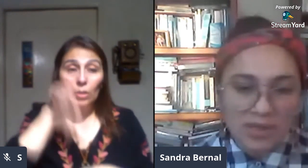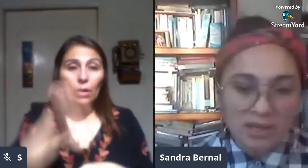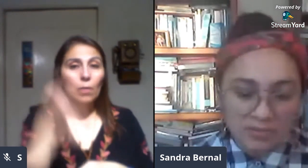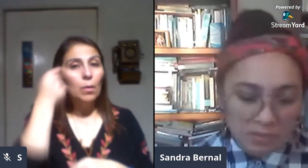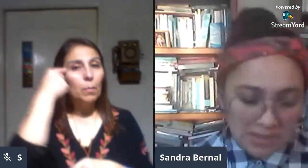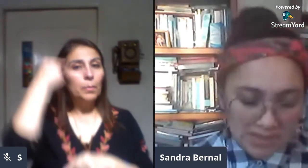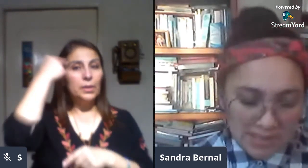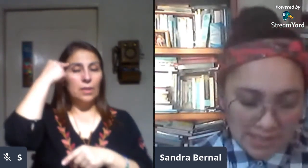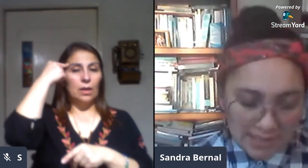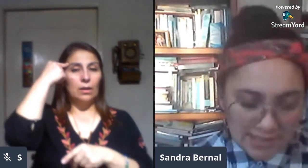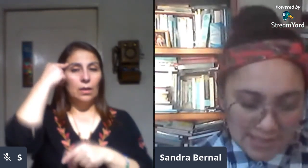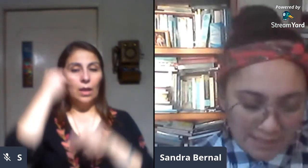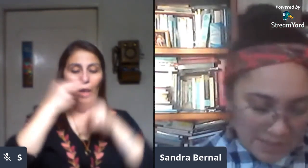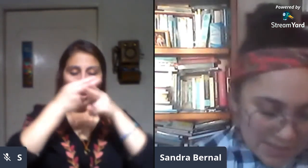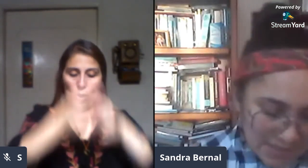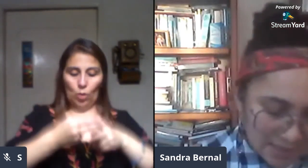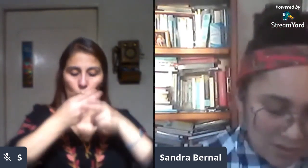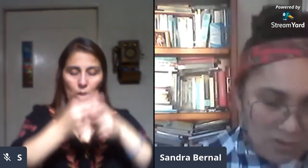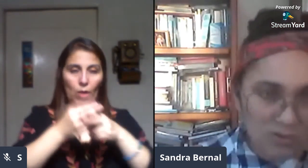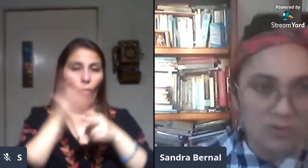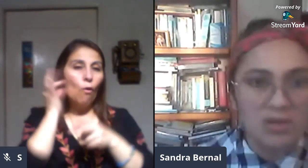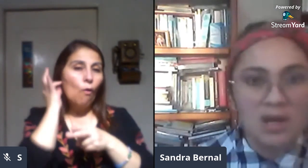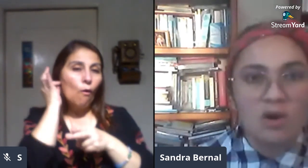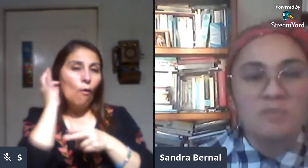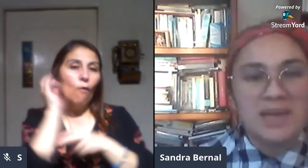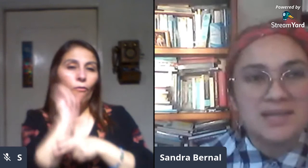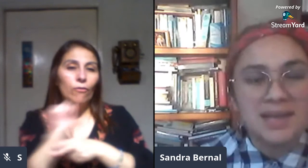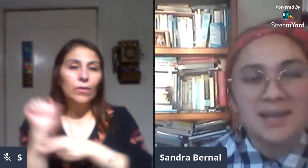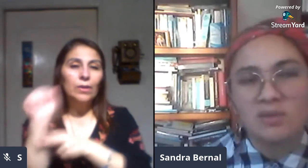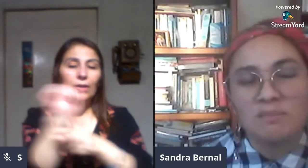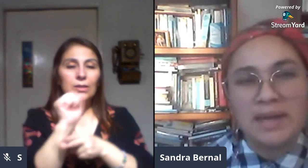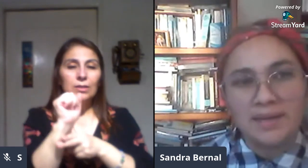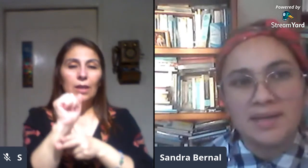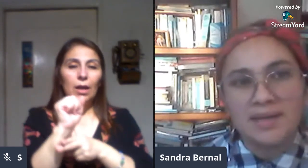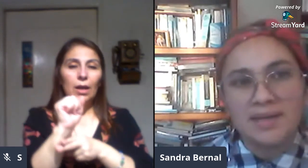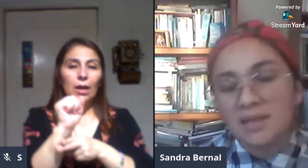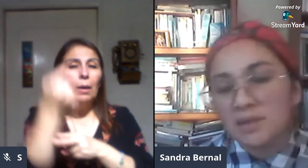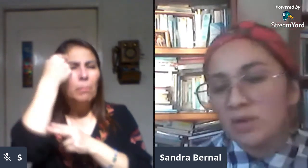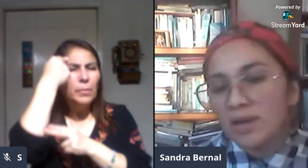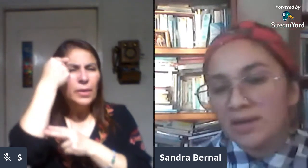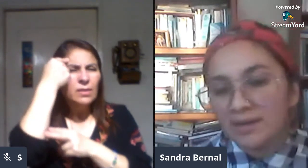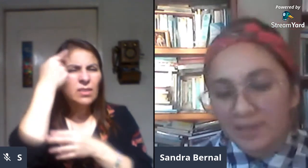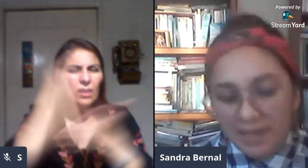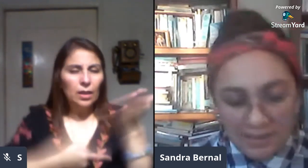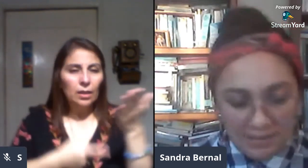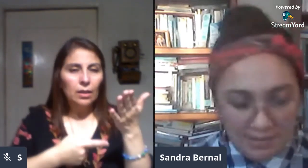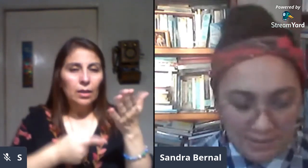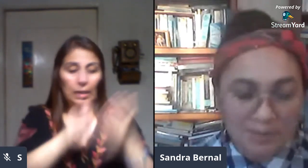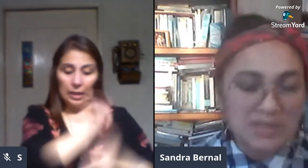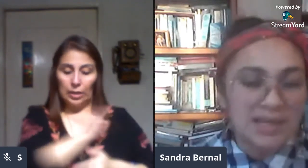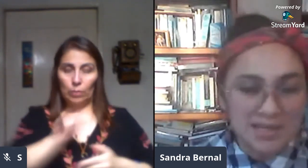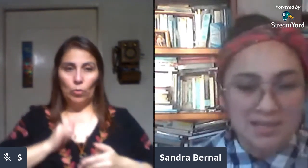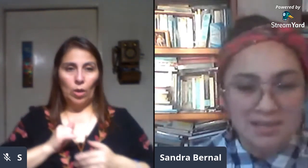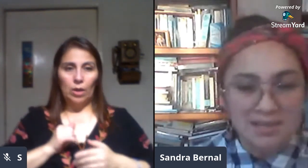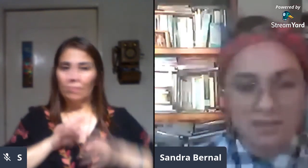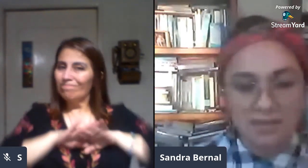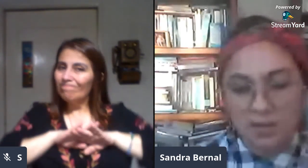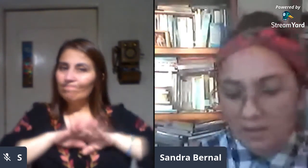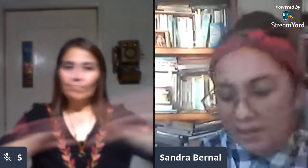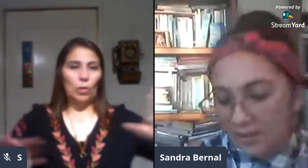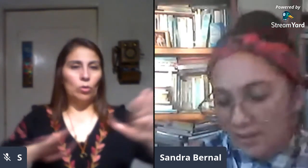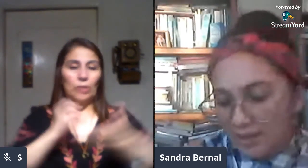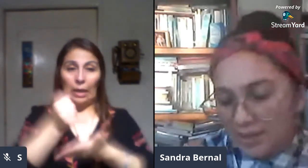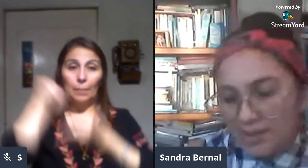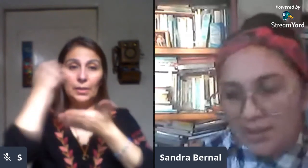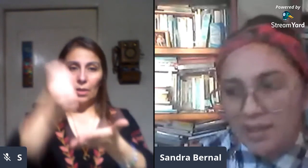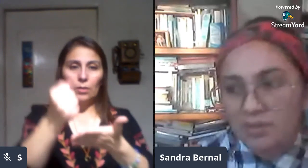que este cuidado feminista está pensando o piensa en romper esa individualidad capitalista, esa